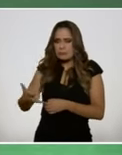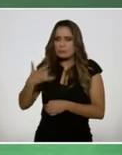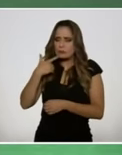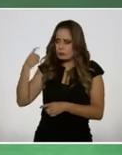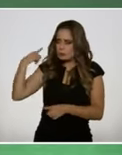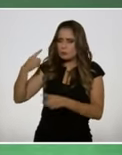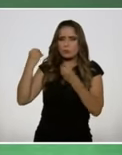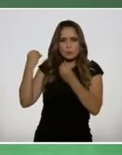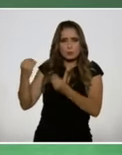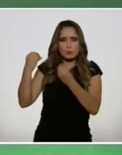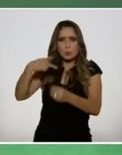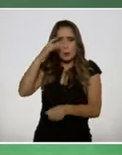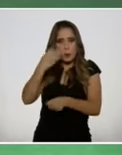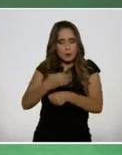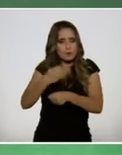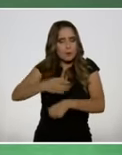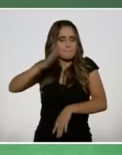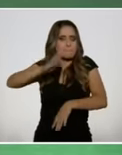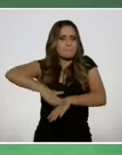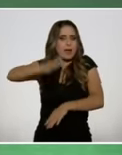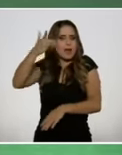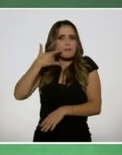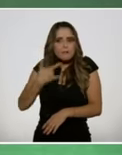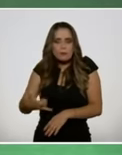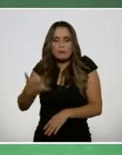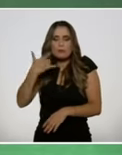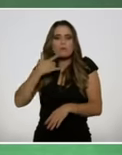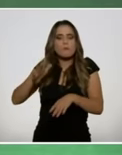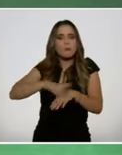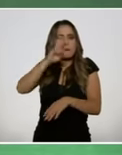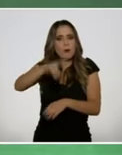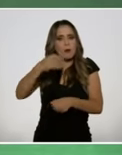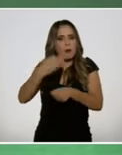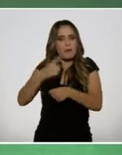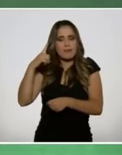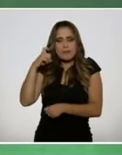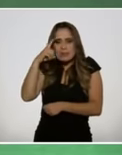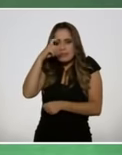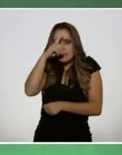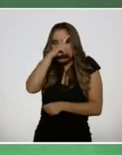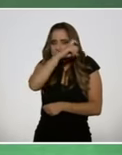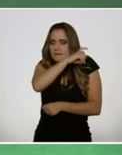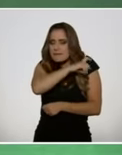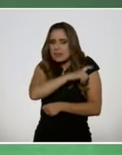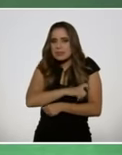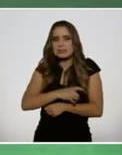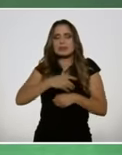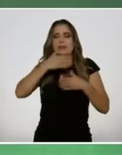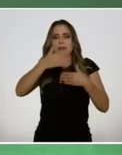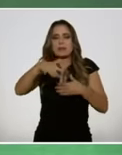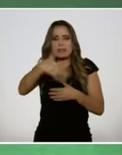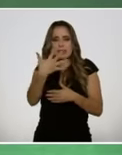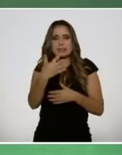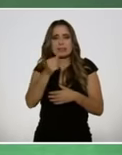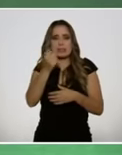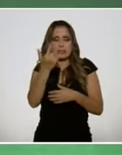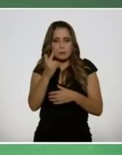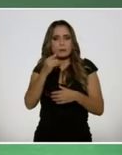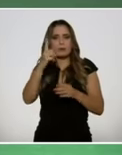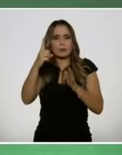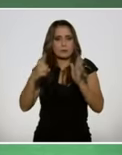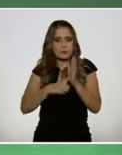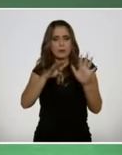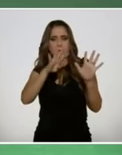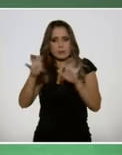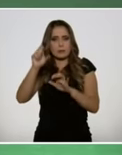historia. Se sabía que era solo el comienzo de una gran misión que no podía postergarse. Para el 15 de junio de